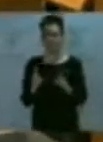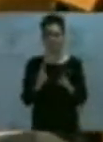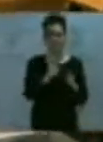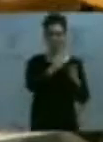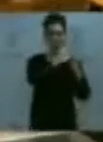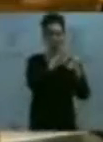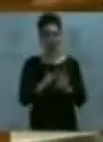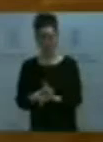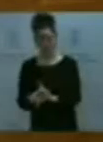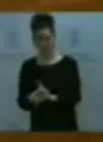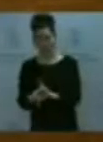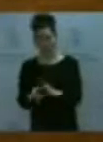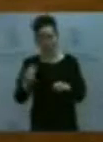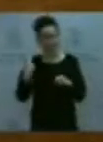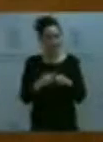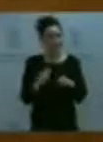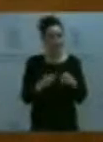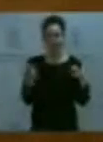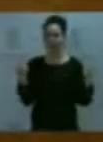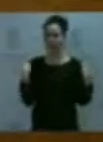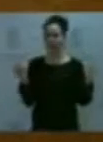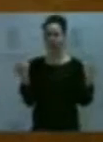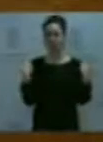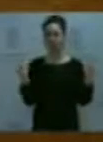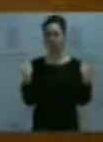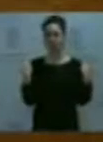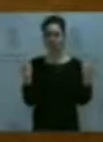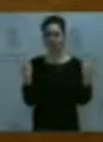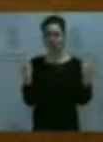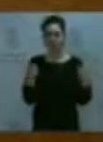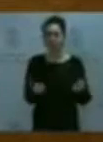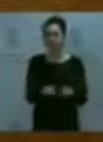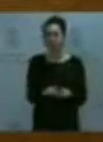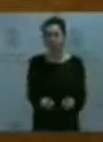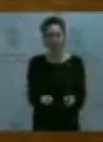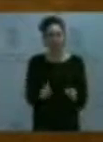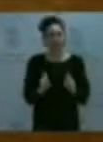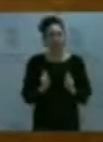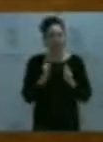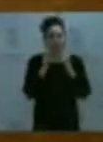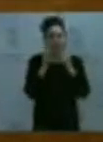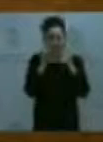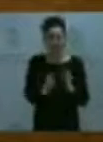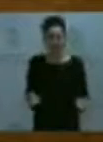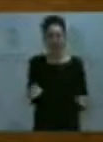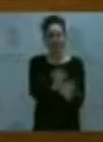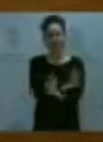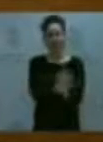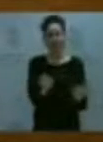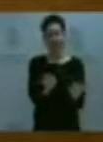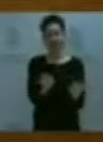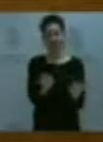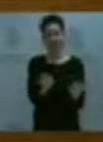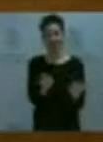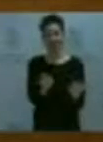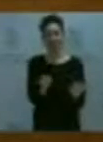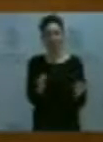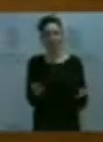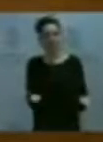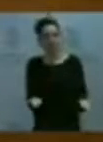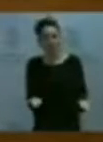fiscales absolutamente que no se ajustan a la realidad y que defienden, pero vamos, con una